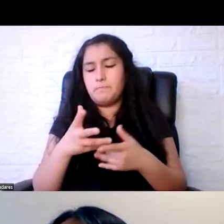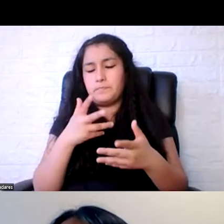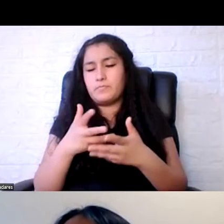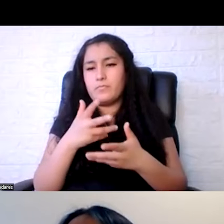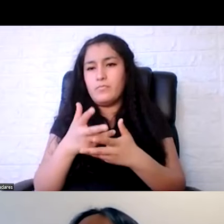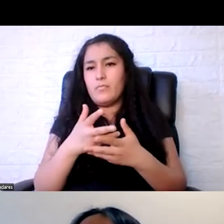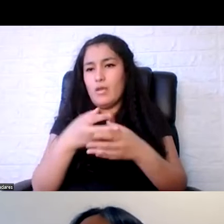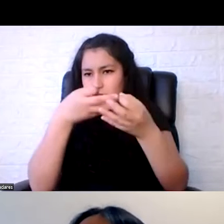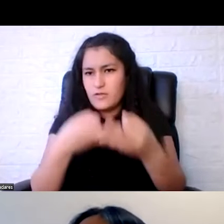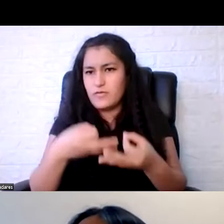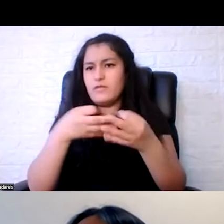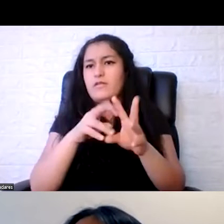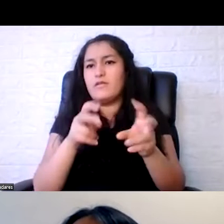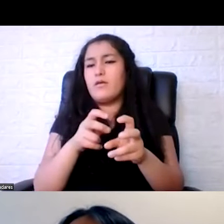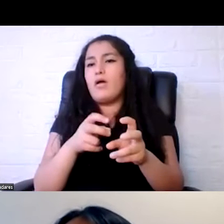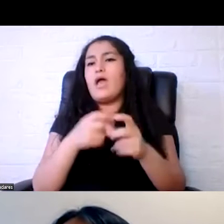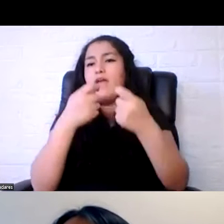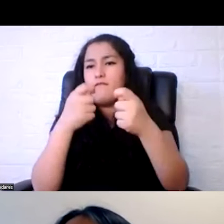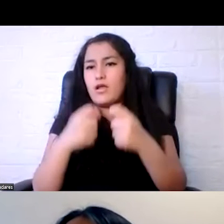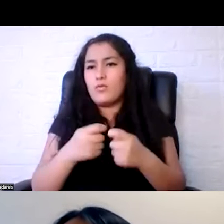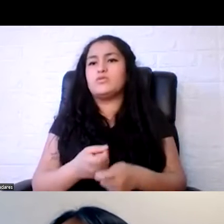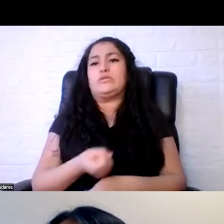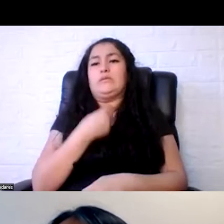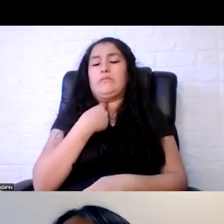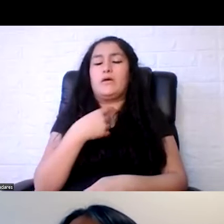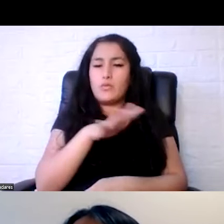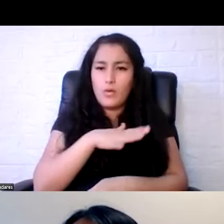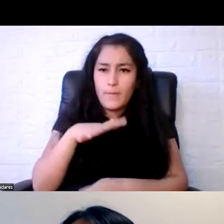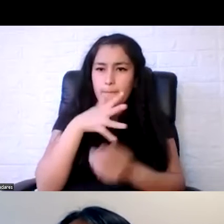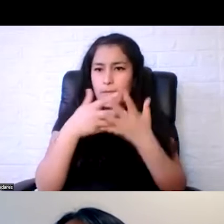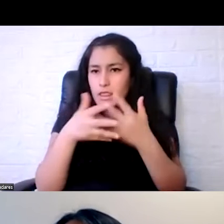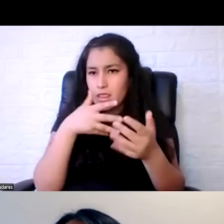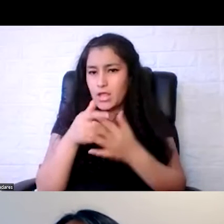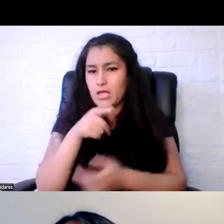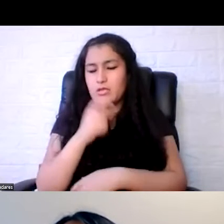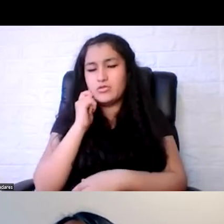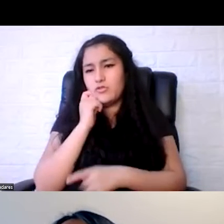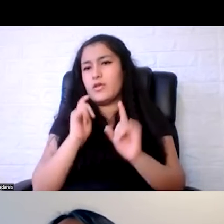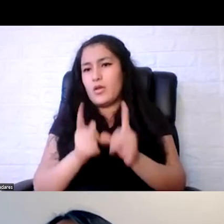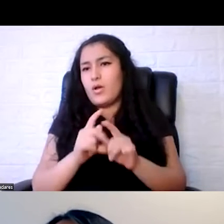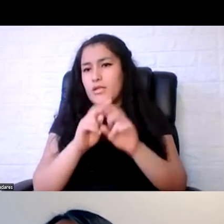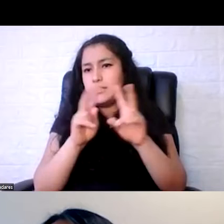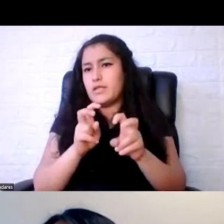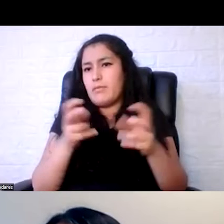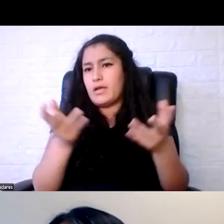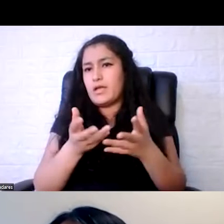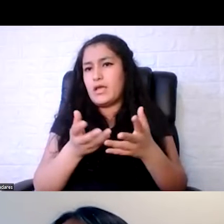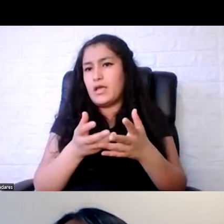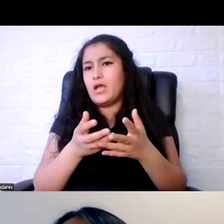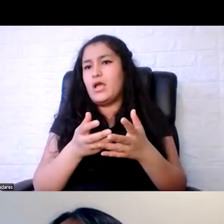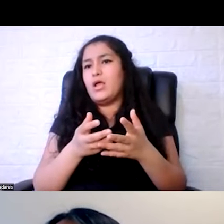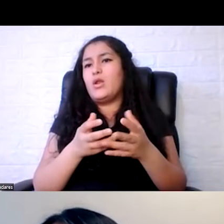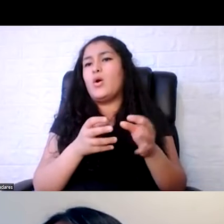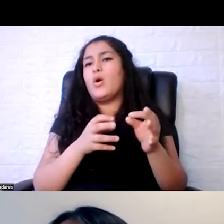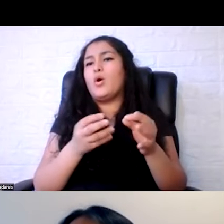en definitiva, el sistema de evaluación de impacto ambiental en esta problemática que significa la gestión de los residuos